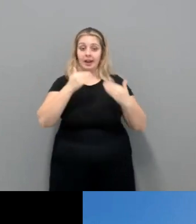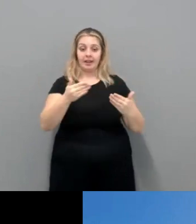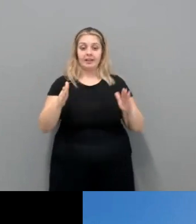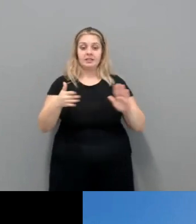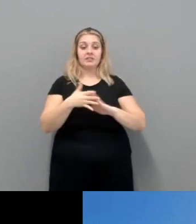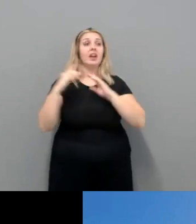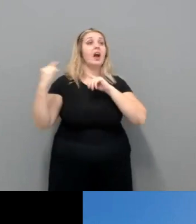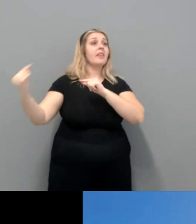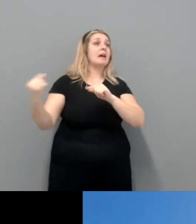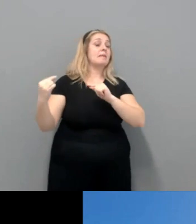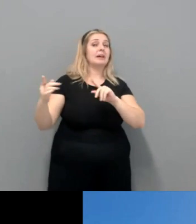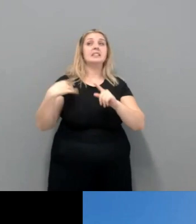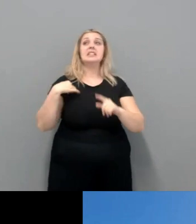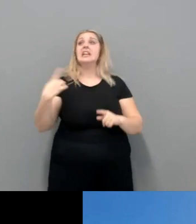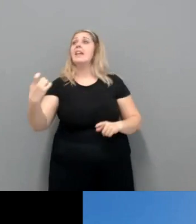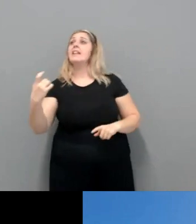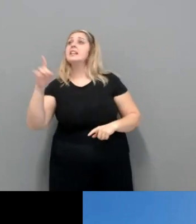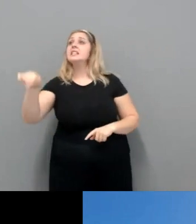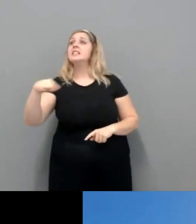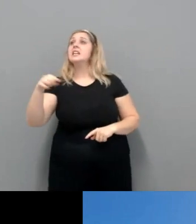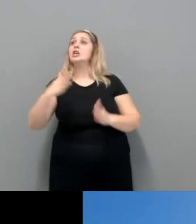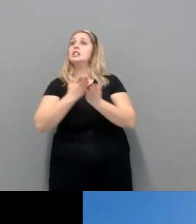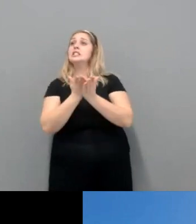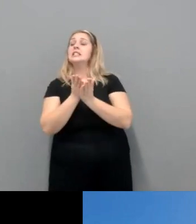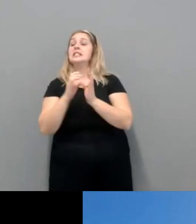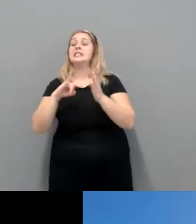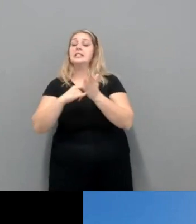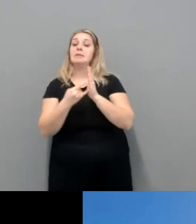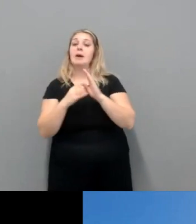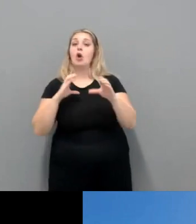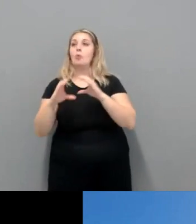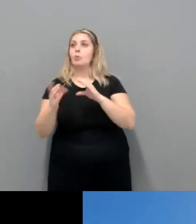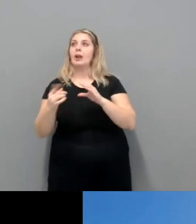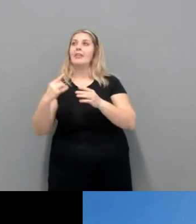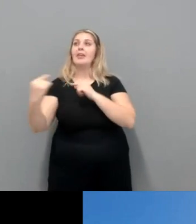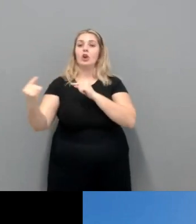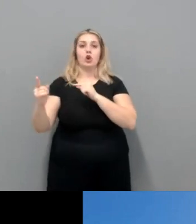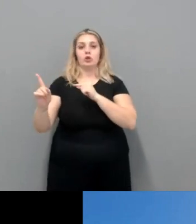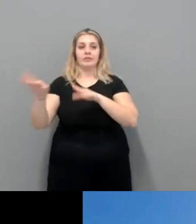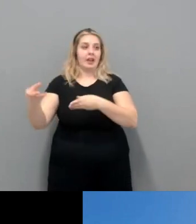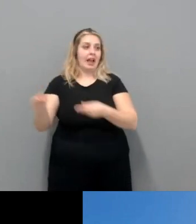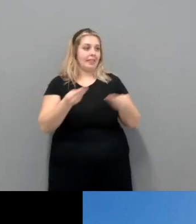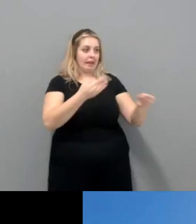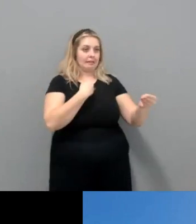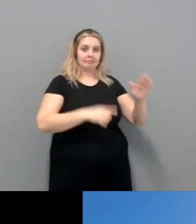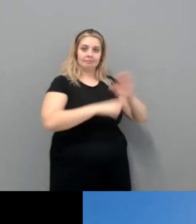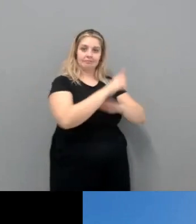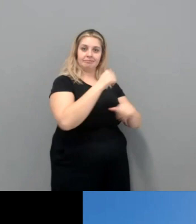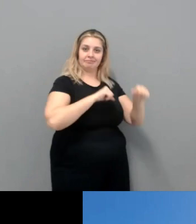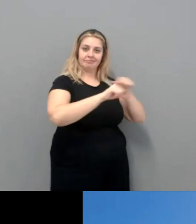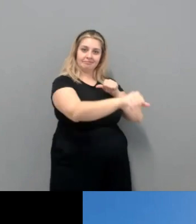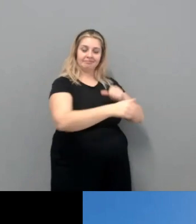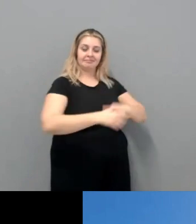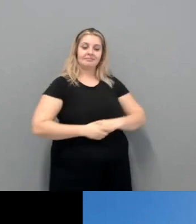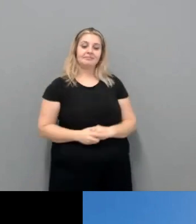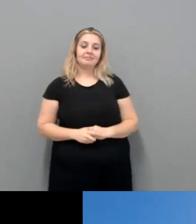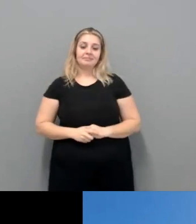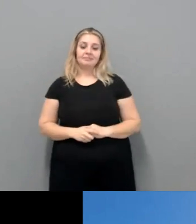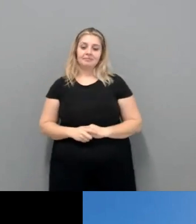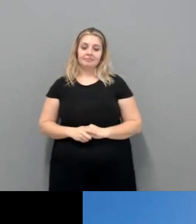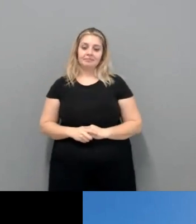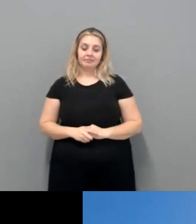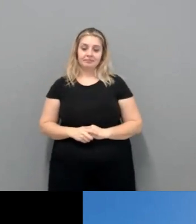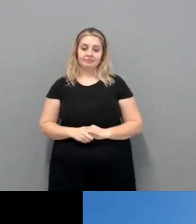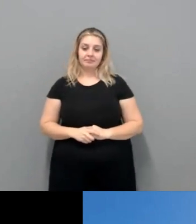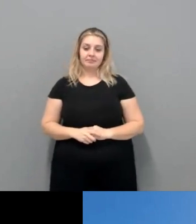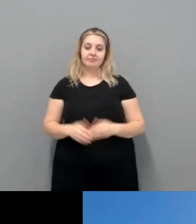en debate si se necesita o no el sistema de comunicación, sino simplemente darlo y empezar a desarrollar todo ese lenguaje.